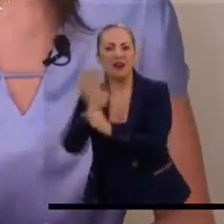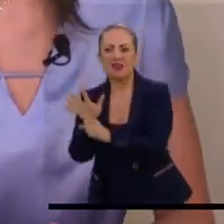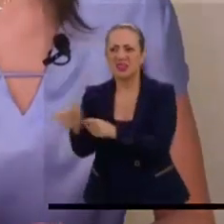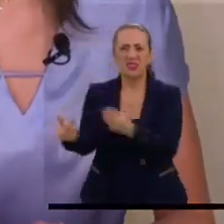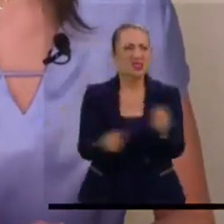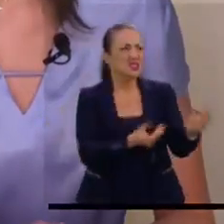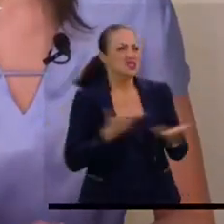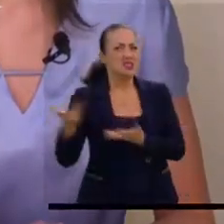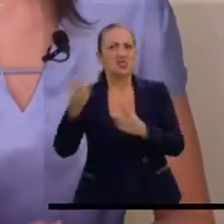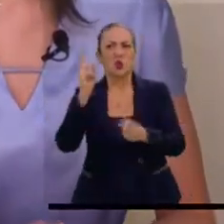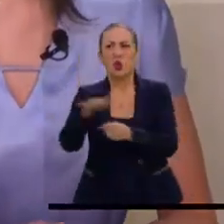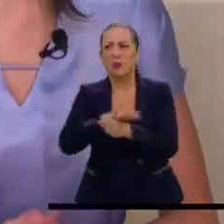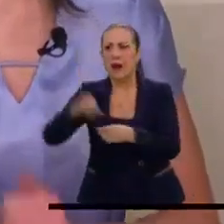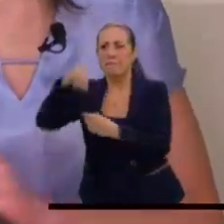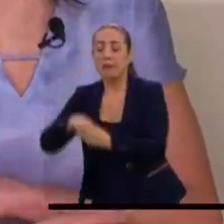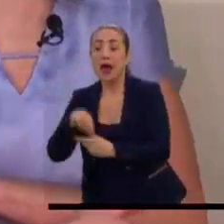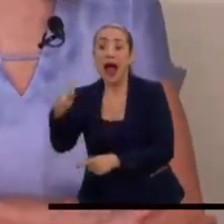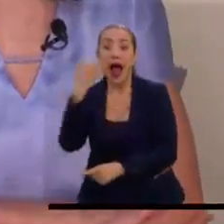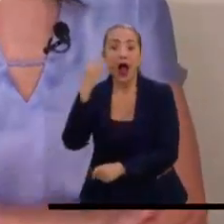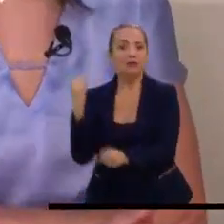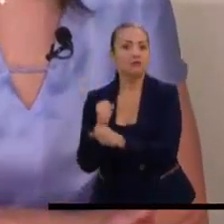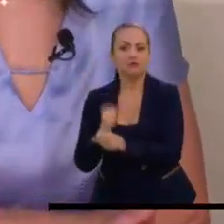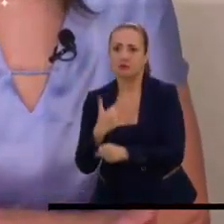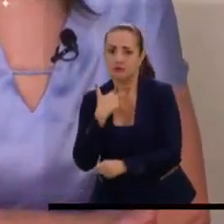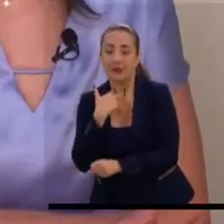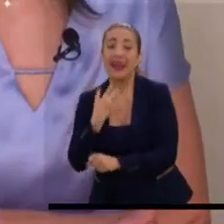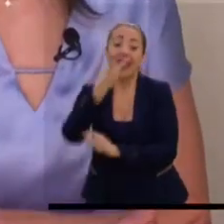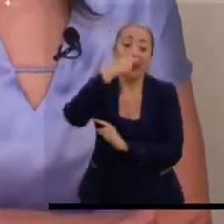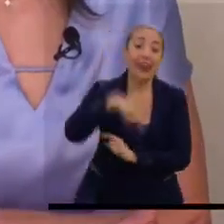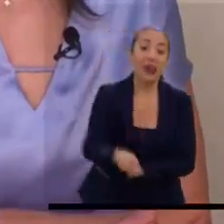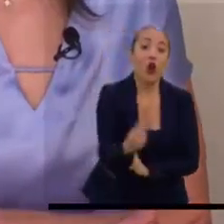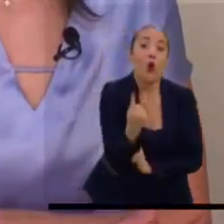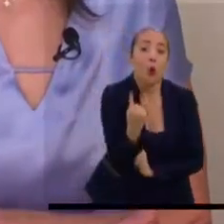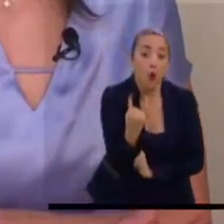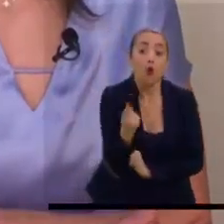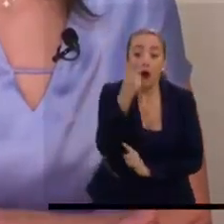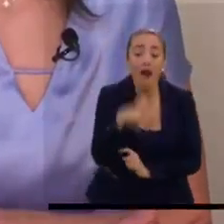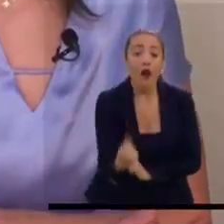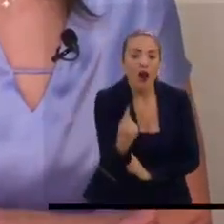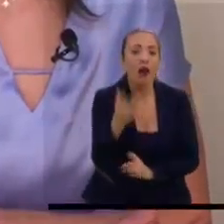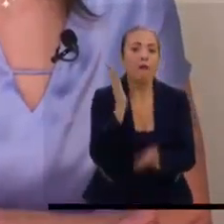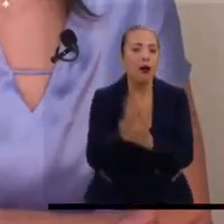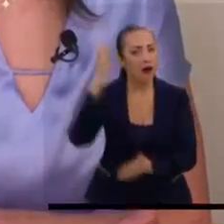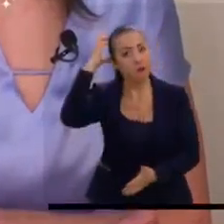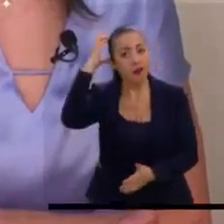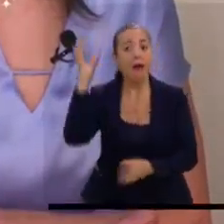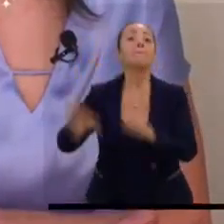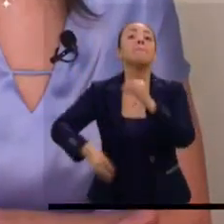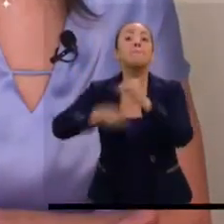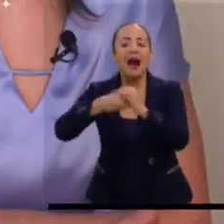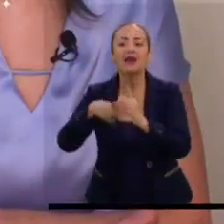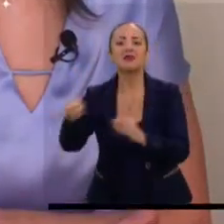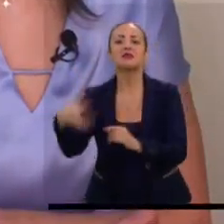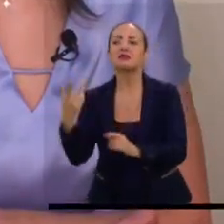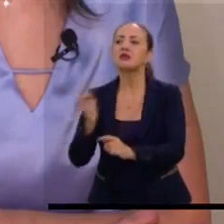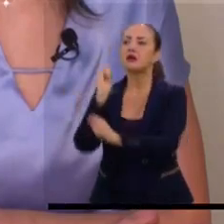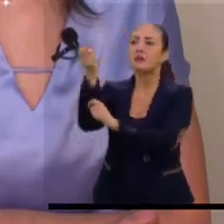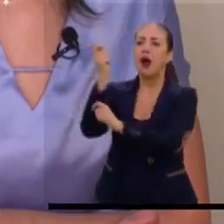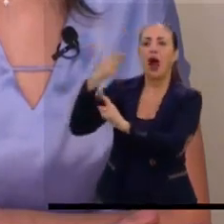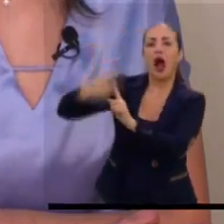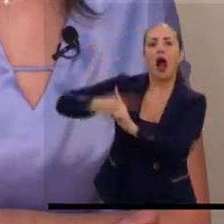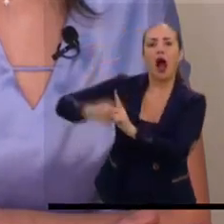Andreina, esa mujer no puede trabajar y tiene a su único hijo con parálisis cerebral, pero a ese dilema se suma un problema con su agencia de